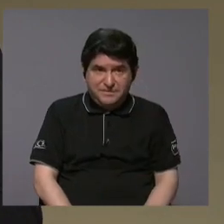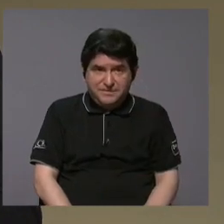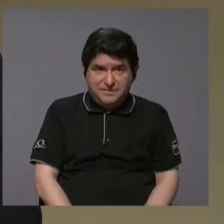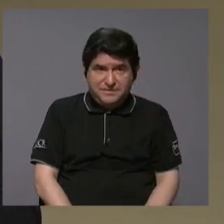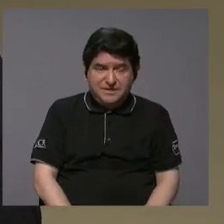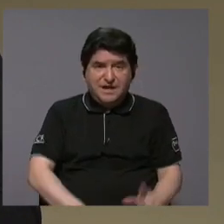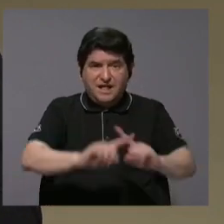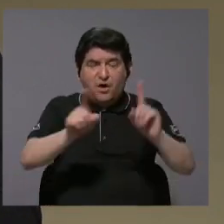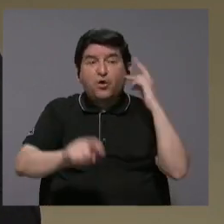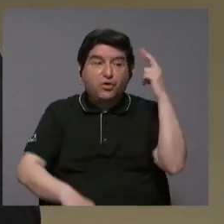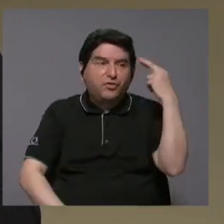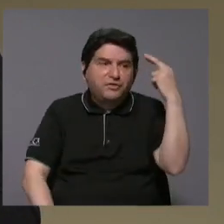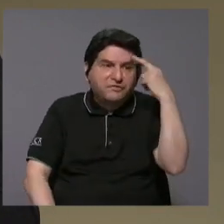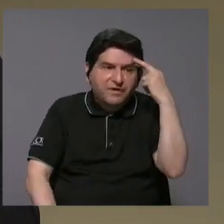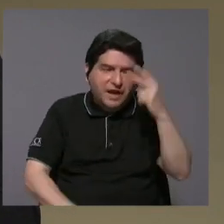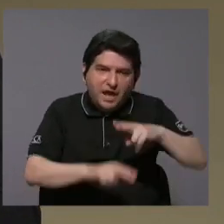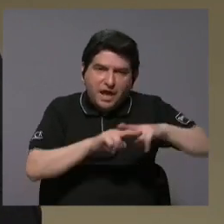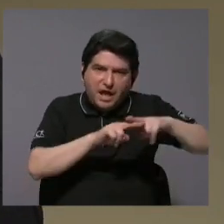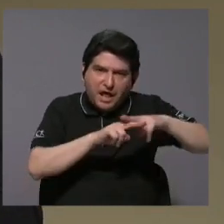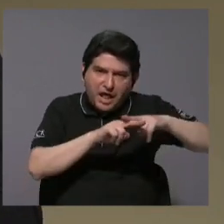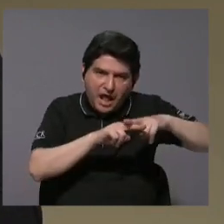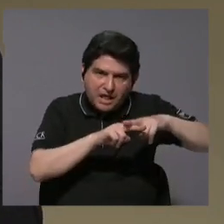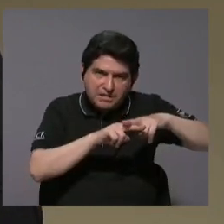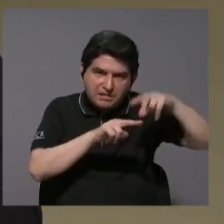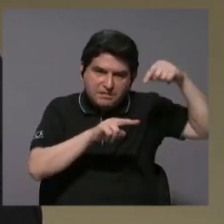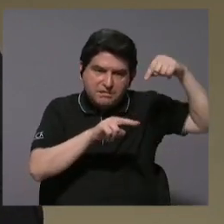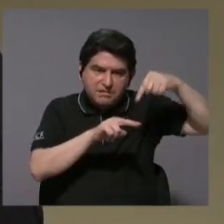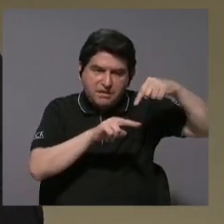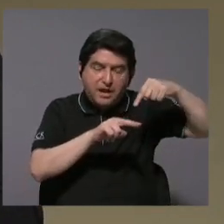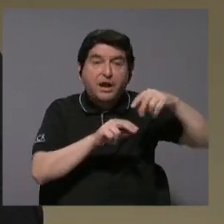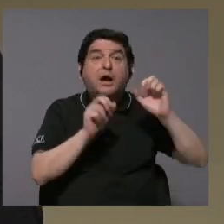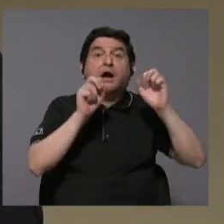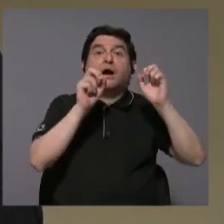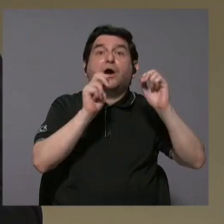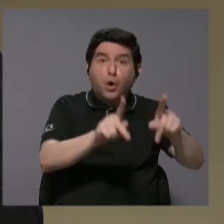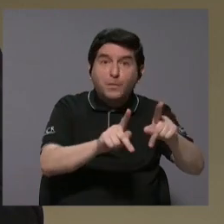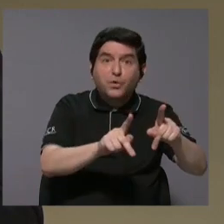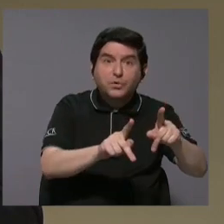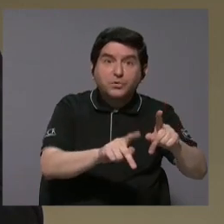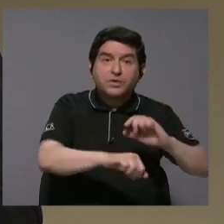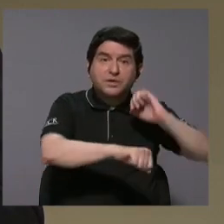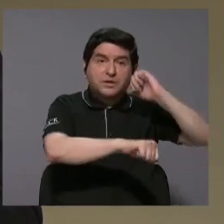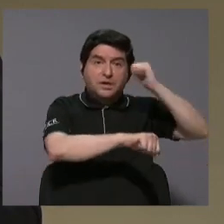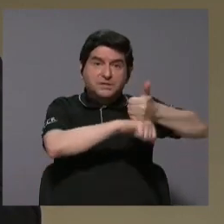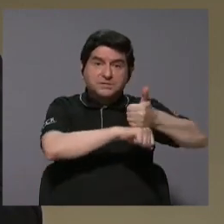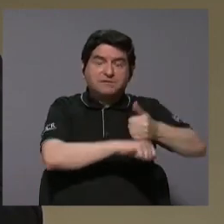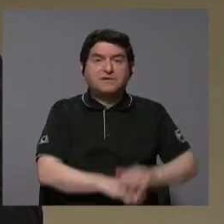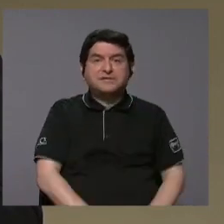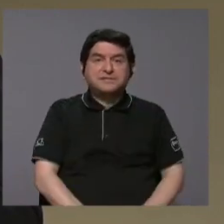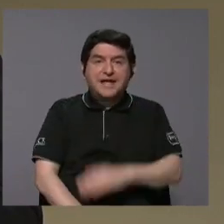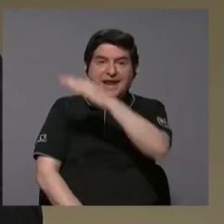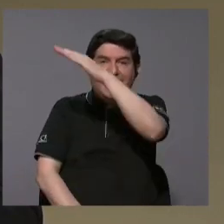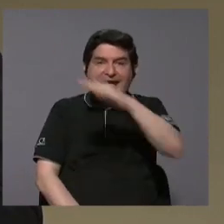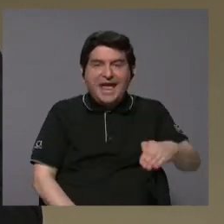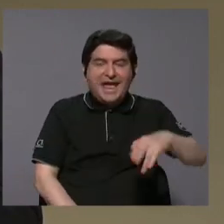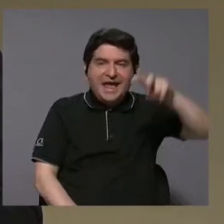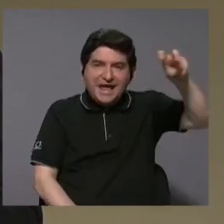por distintas razones, lo que el tren se ha convertido es en la oportunidad para crear ese eje de transporte masivo.